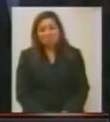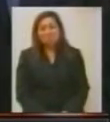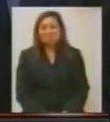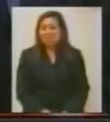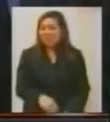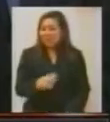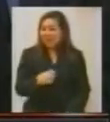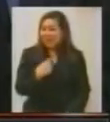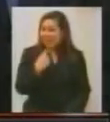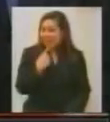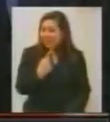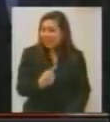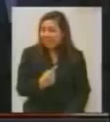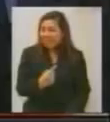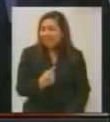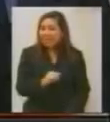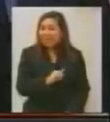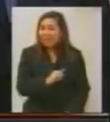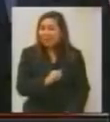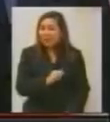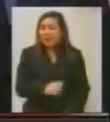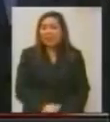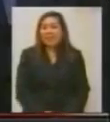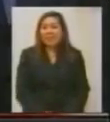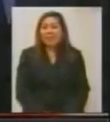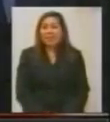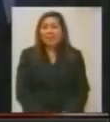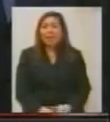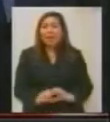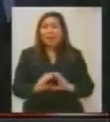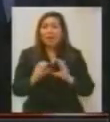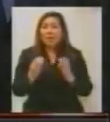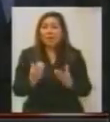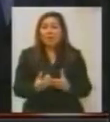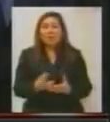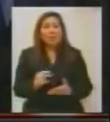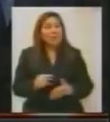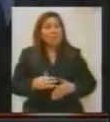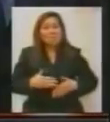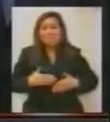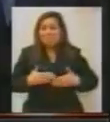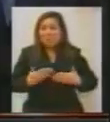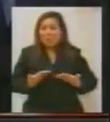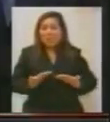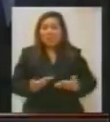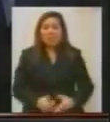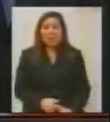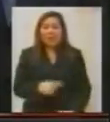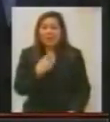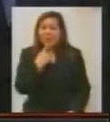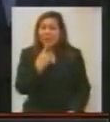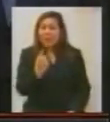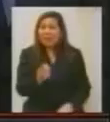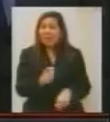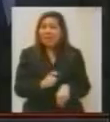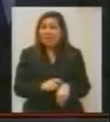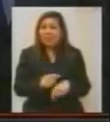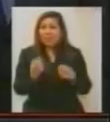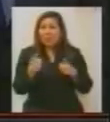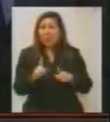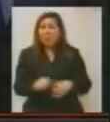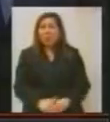Nuevamente repito, eso sería afectar la institucionalidad del Parlamento. No podemos pretender que en cada periodo, de